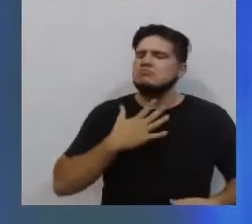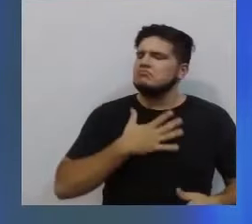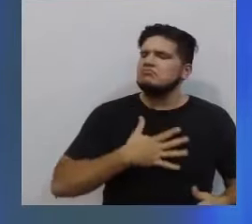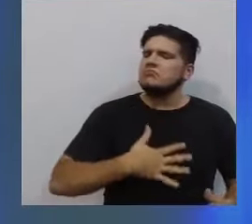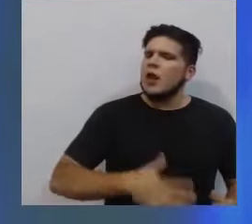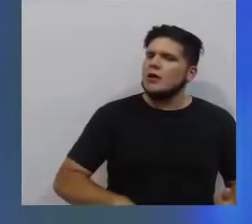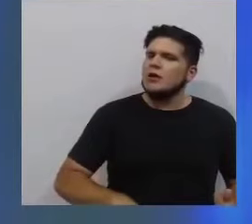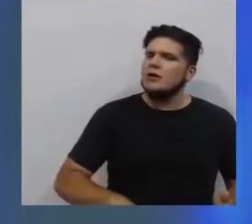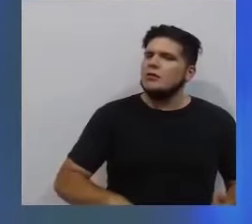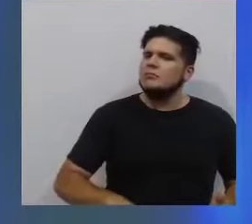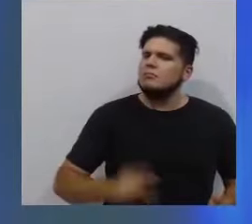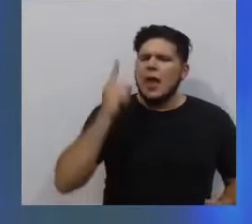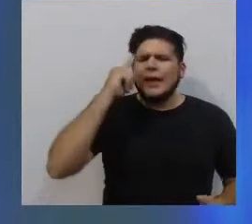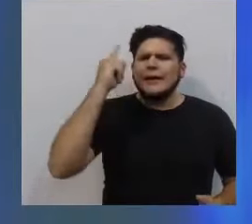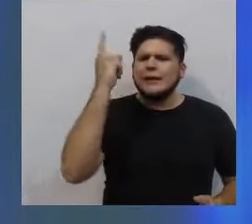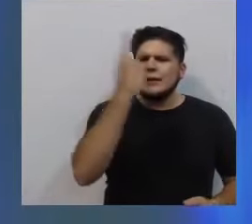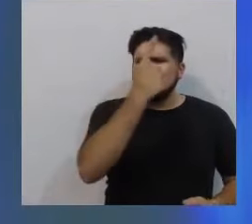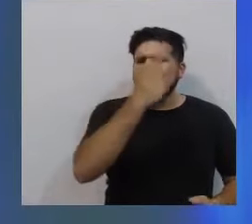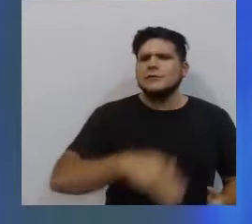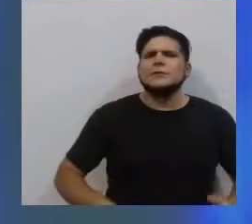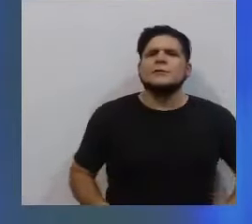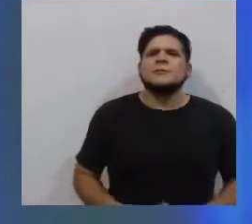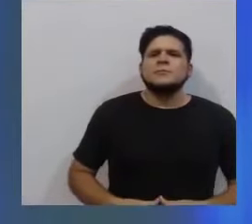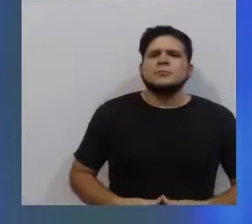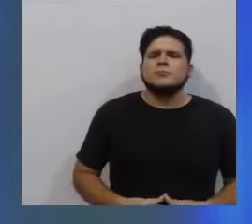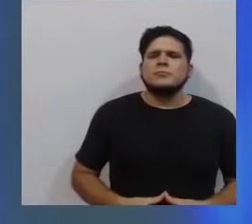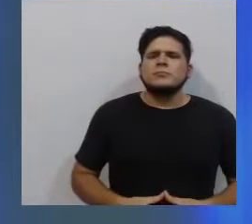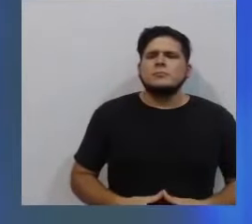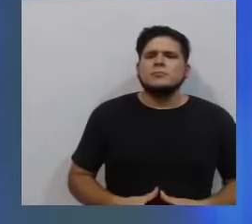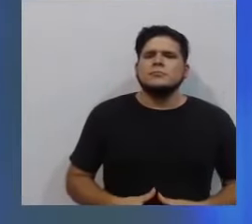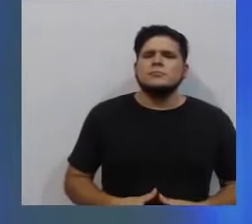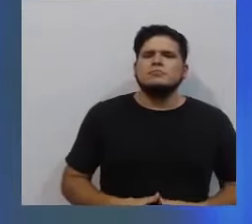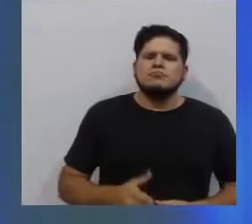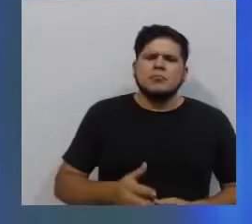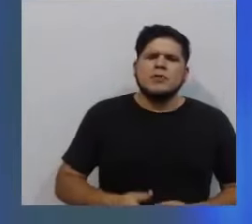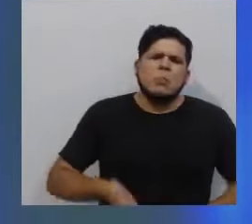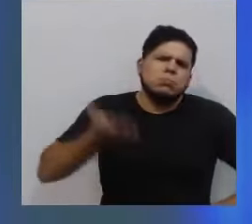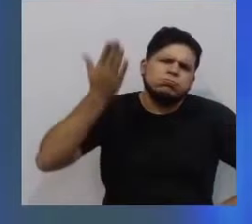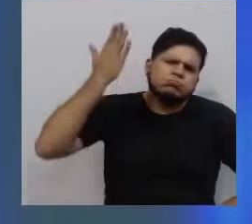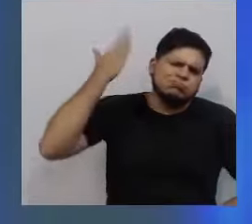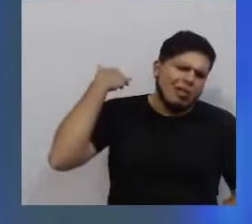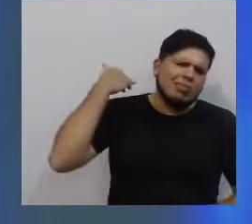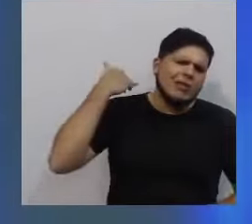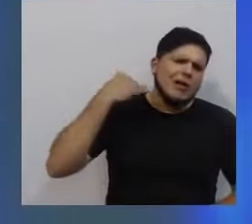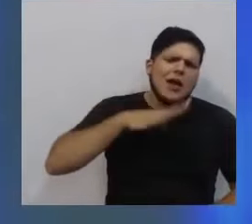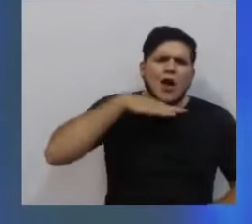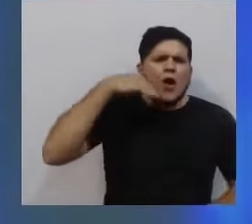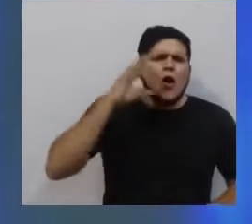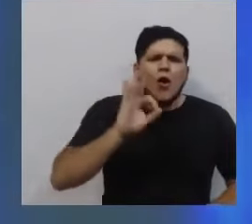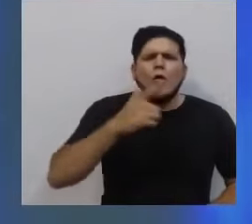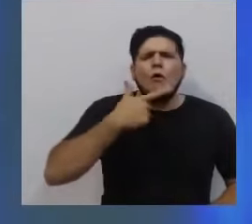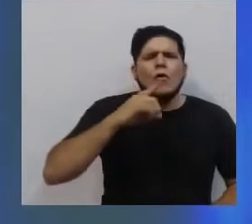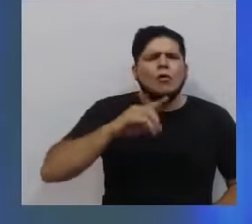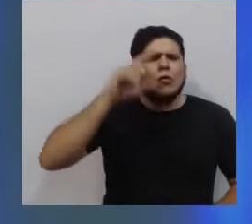digas y josué pudo ver las manos de dios el dios de josué también es mi